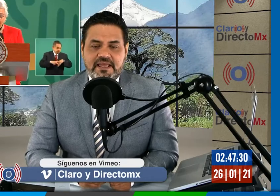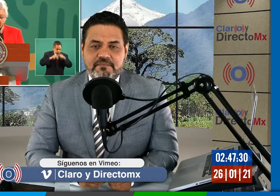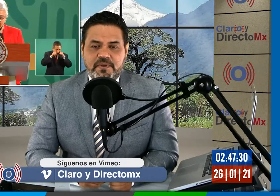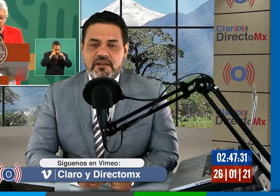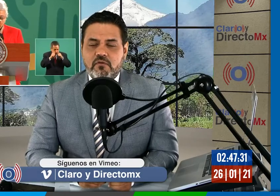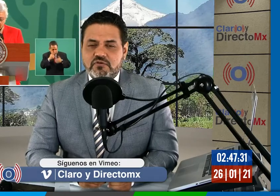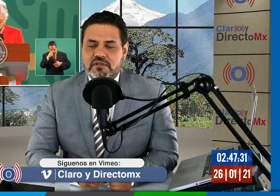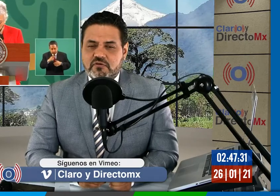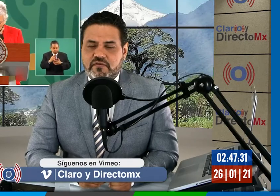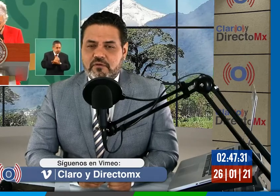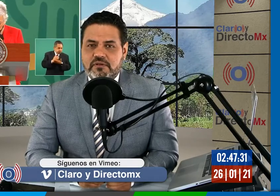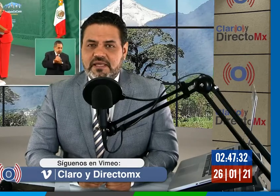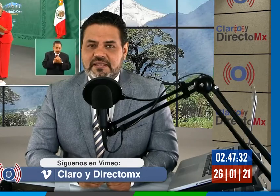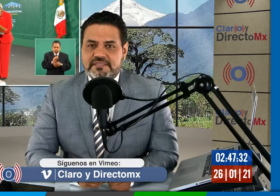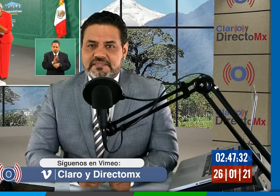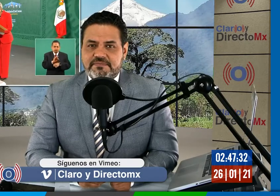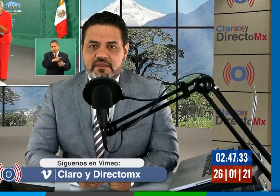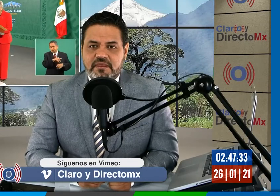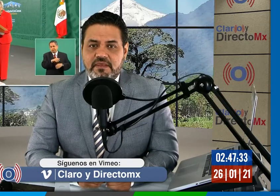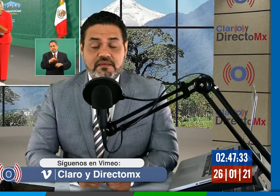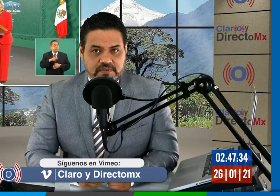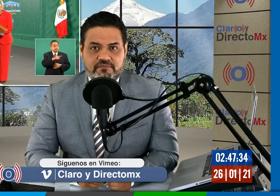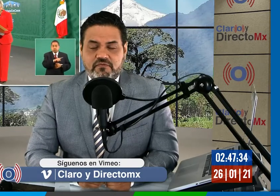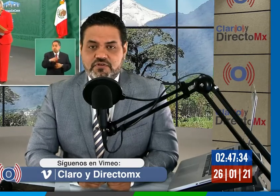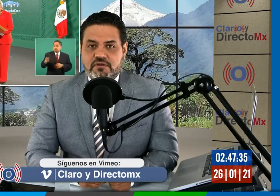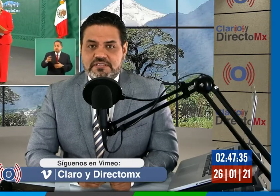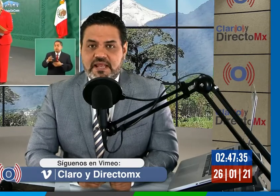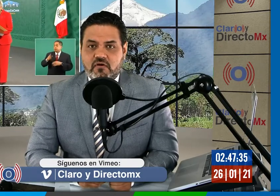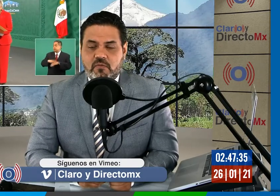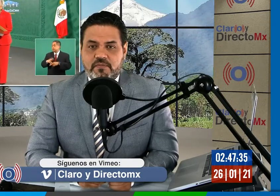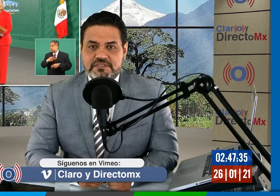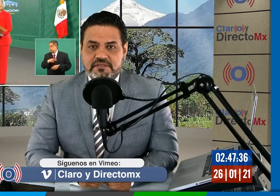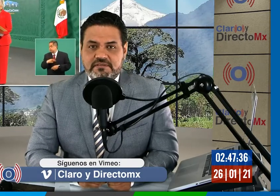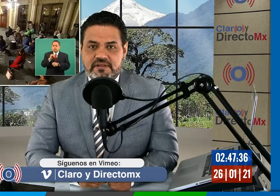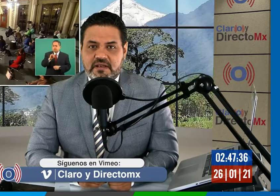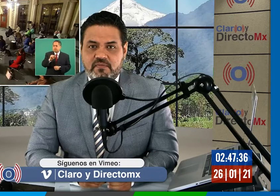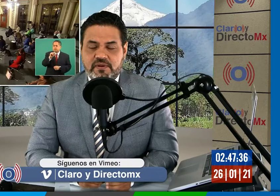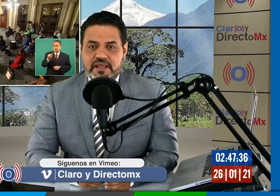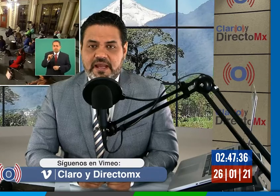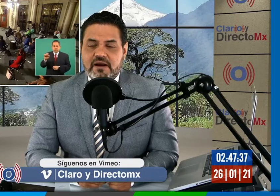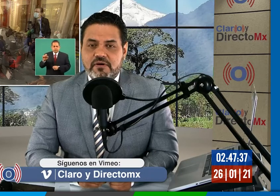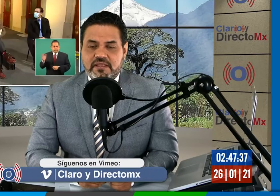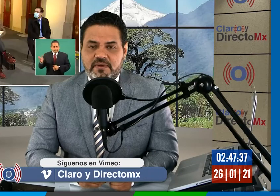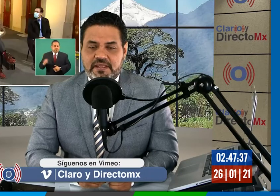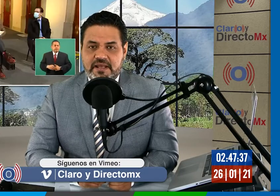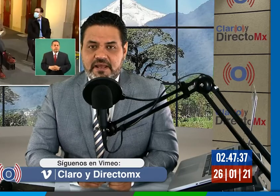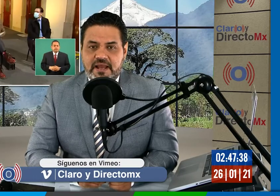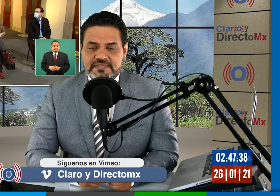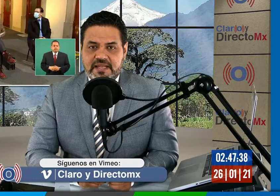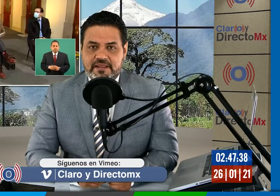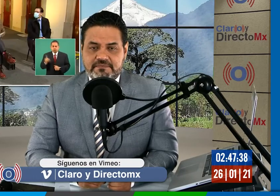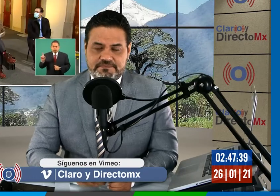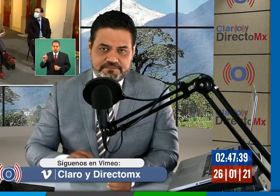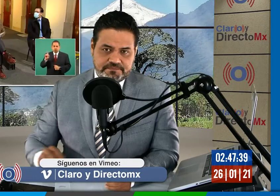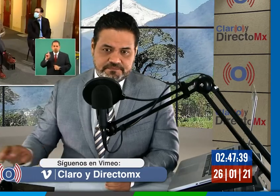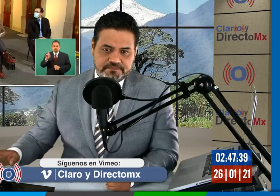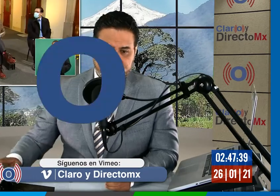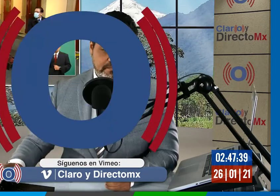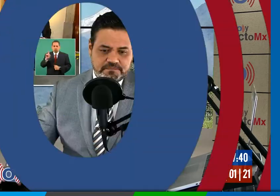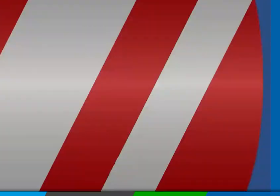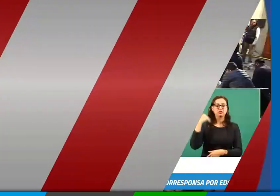está en pleno uso de sus facultades y en funciones, claro, como presidente de la República, aunque de manera aislada.